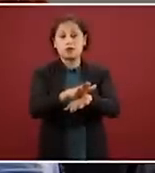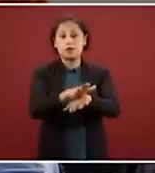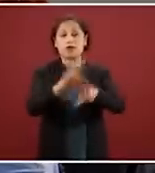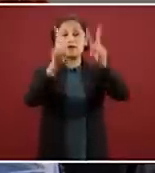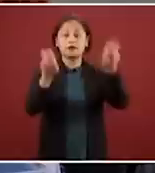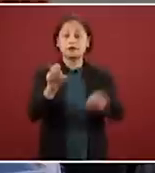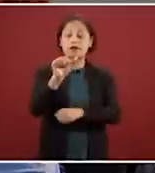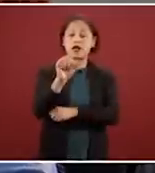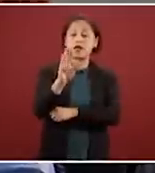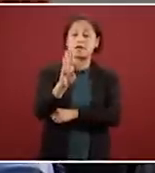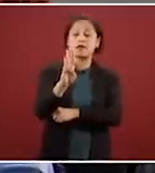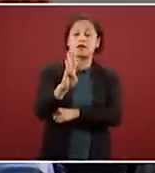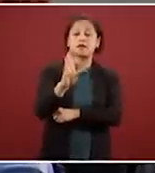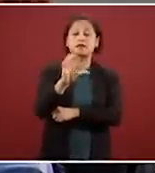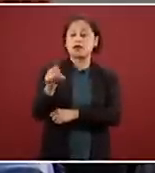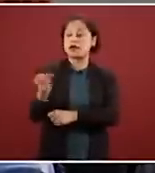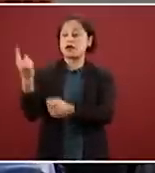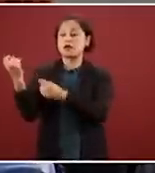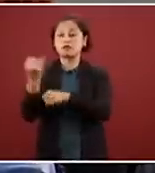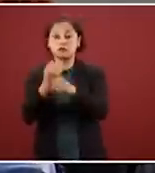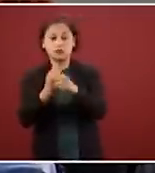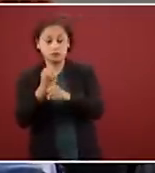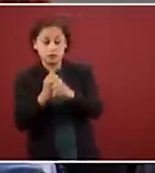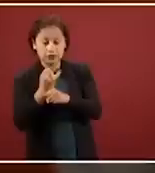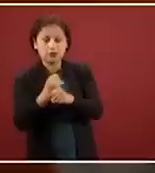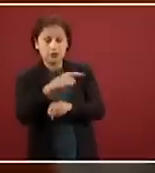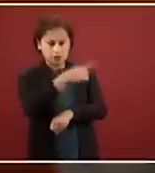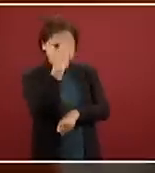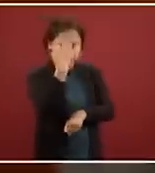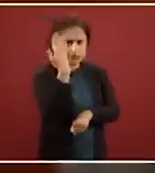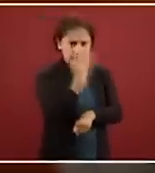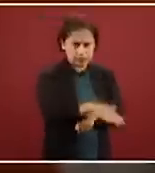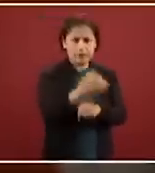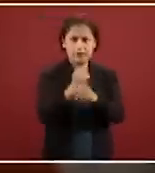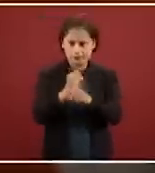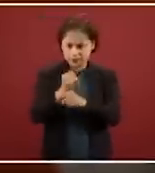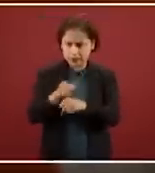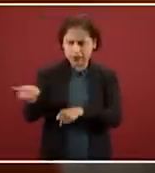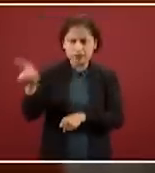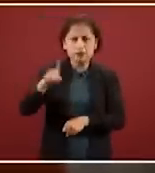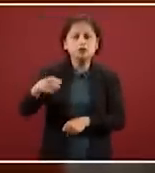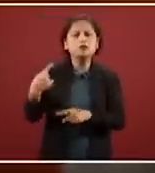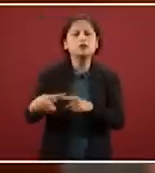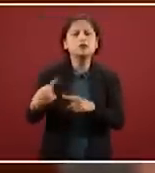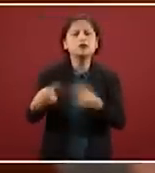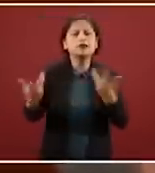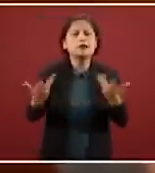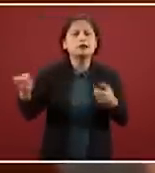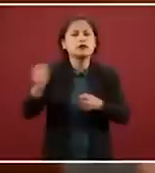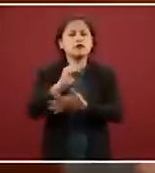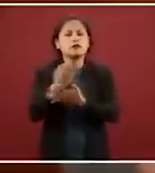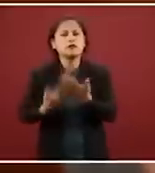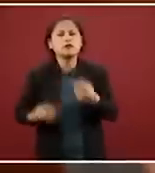Si usted sabe si hay una investigación o qué reportes tiene de que se esté haciendo una investigación